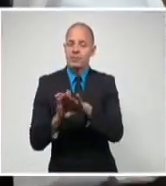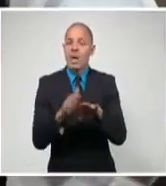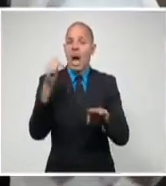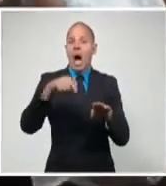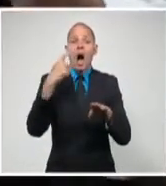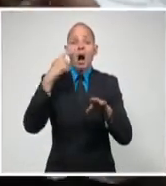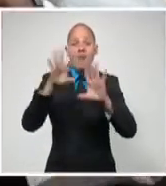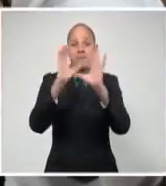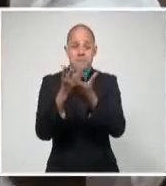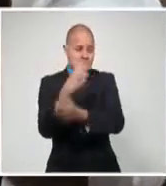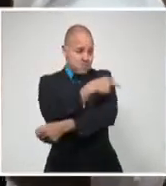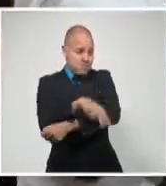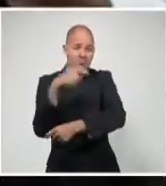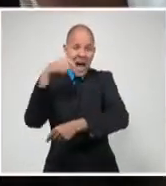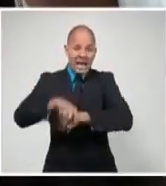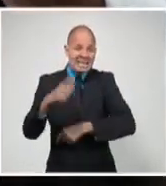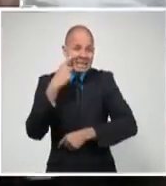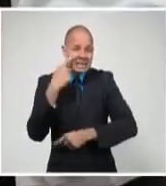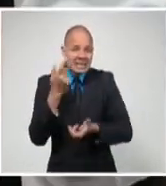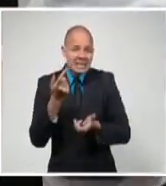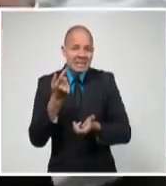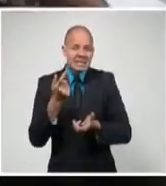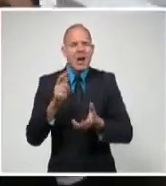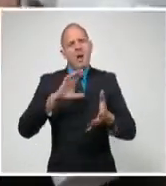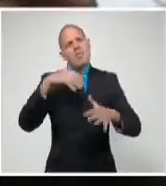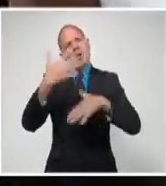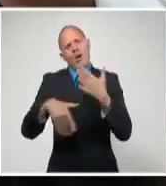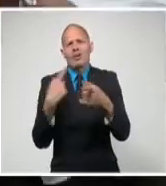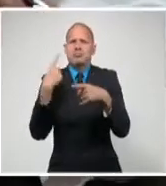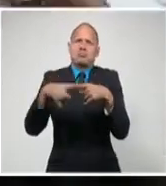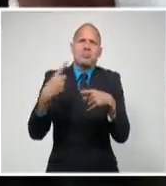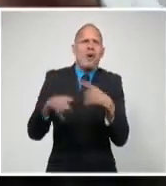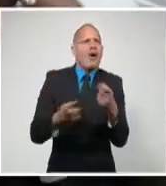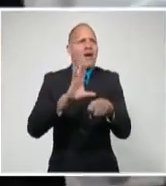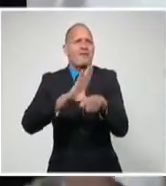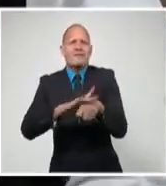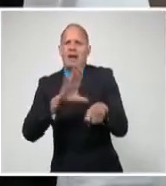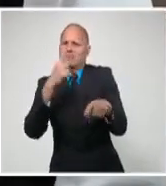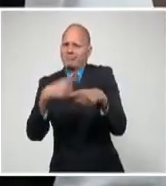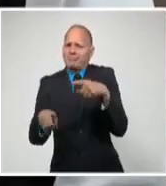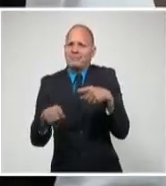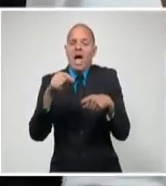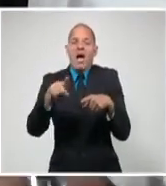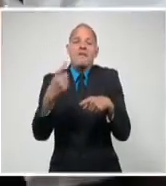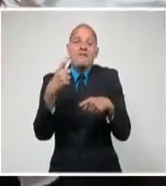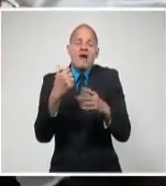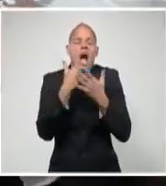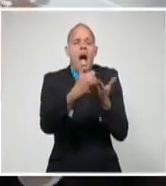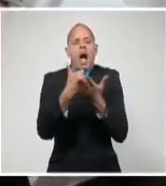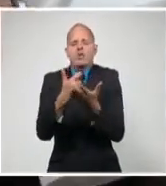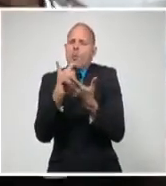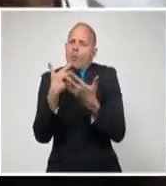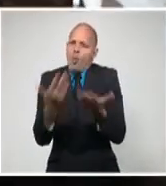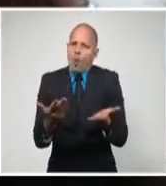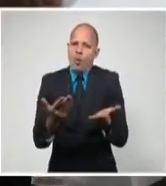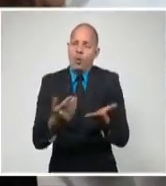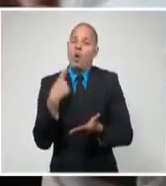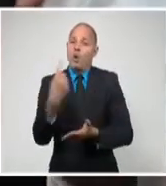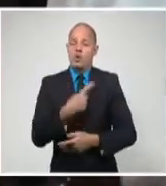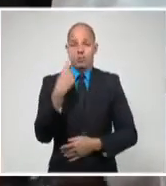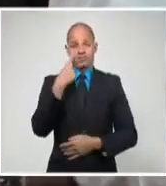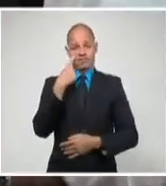a partir del entendimiento de las urgencias de tanto humano necesitado. Debemos, tomando el ejemplo